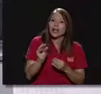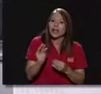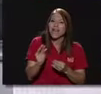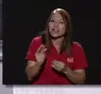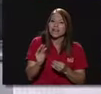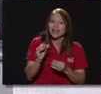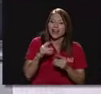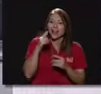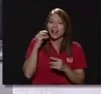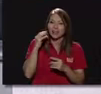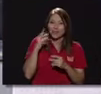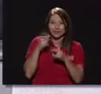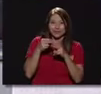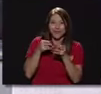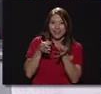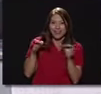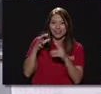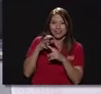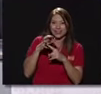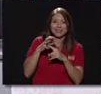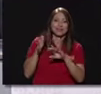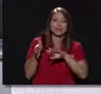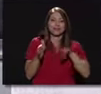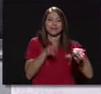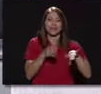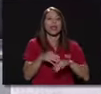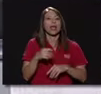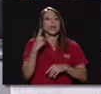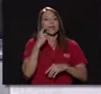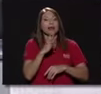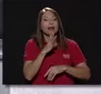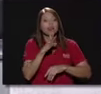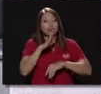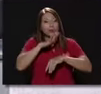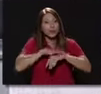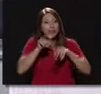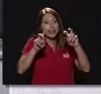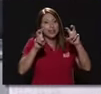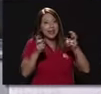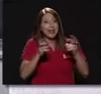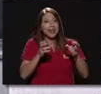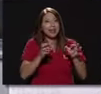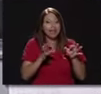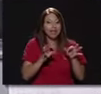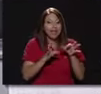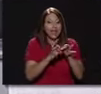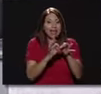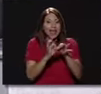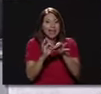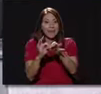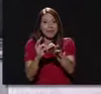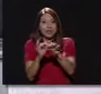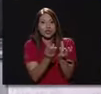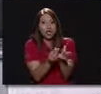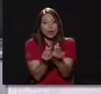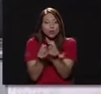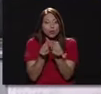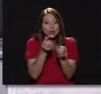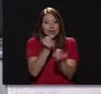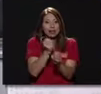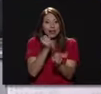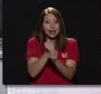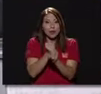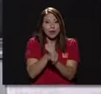términos estructurales, atender el asunto de los encadenamientos y de la productividad del empleo es una